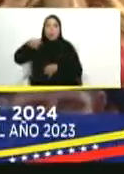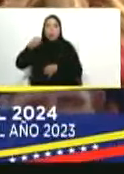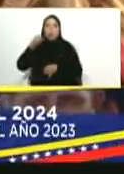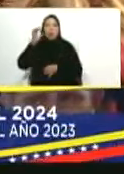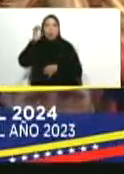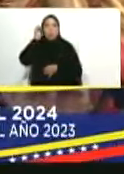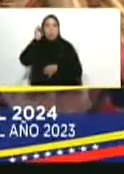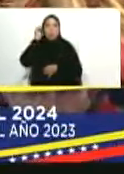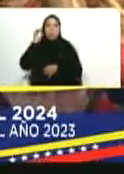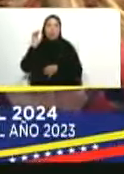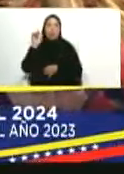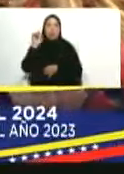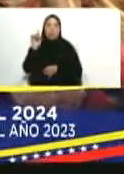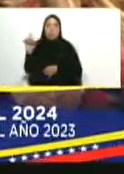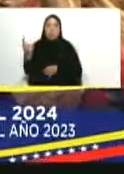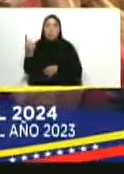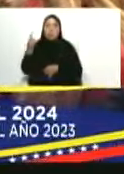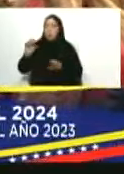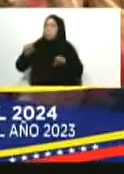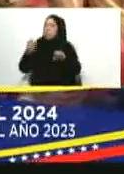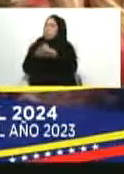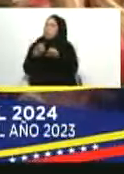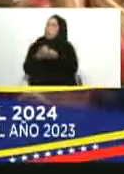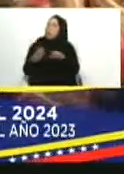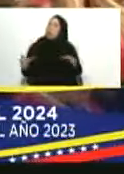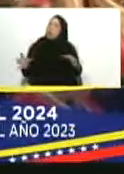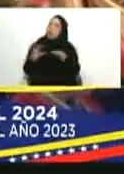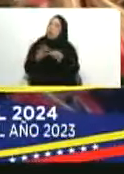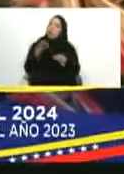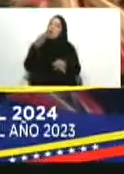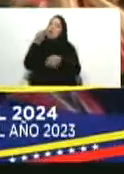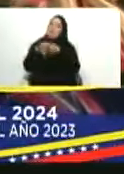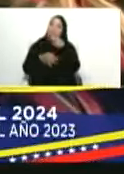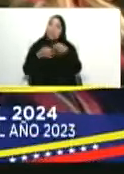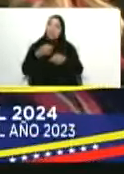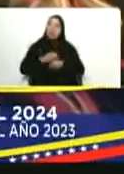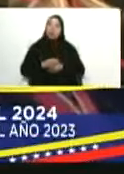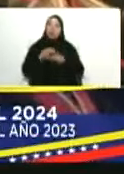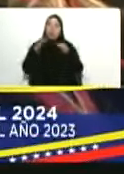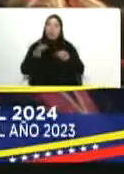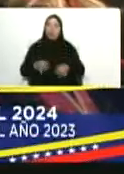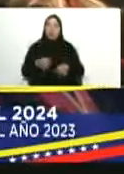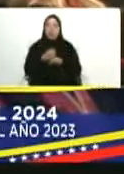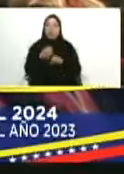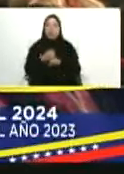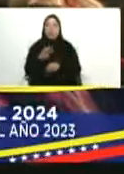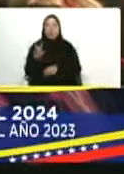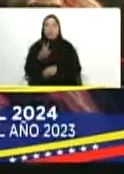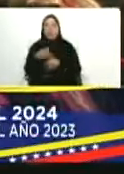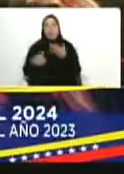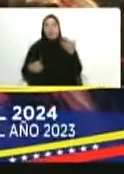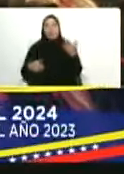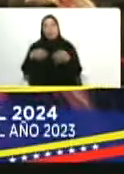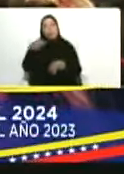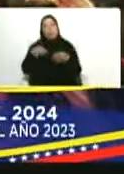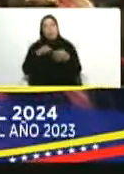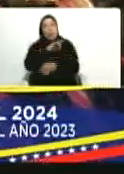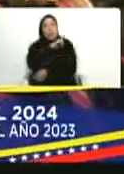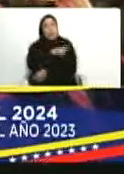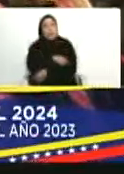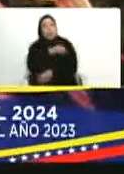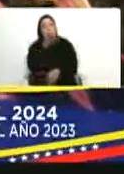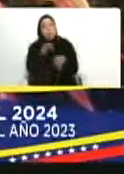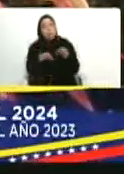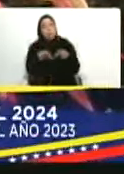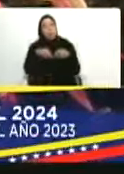es motorizado por el amor a la humanidad. Señalaba y aseveraba que desde esa premisa el Poder Judicial